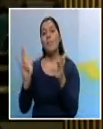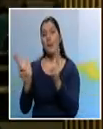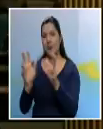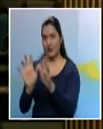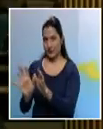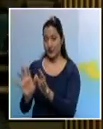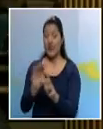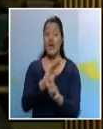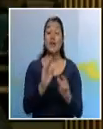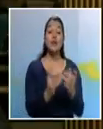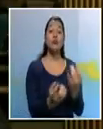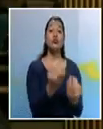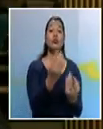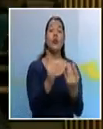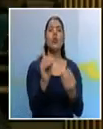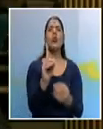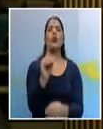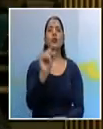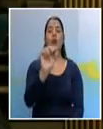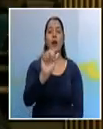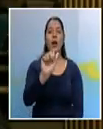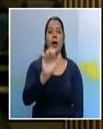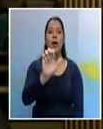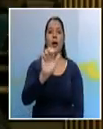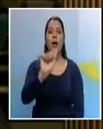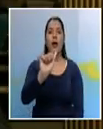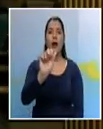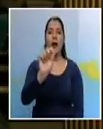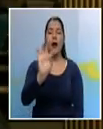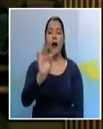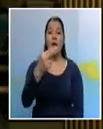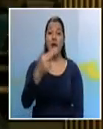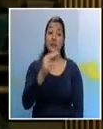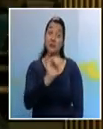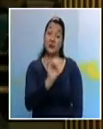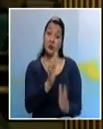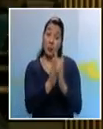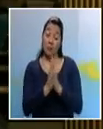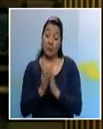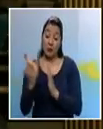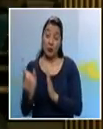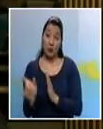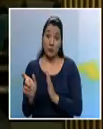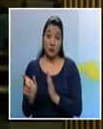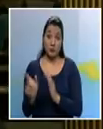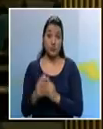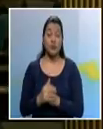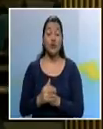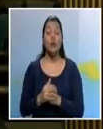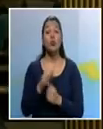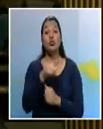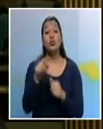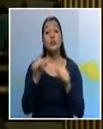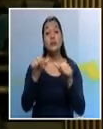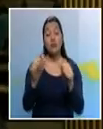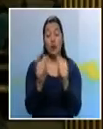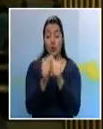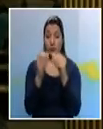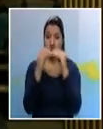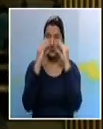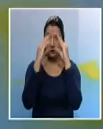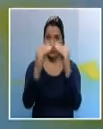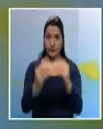cenizas en la ERT en Guásimo, porque así fue la solicitud del exmandatario Monge Álvarez. Continúe usted, Isel, con más en el